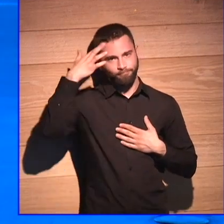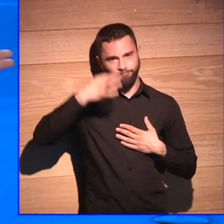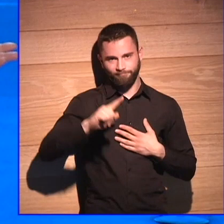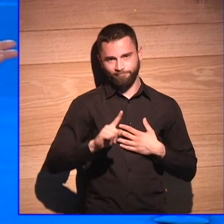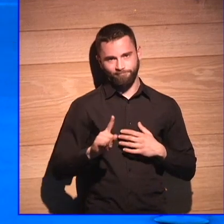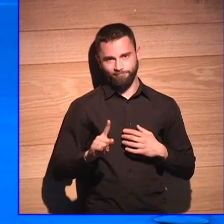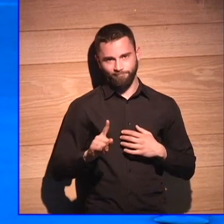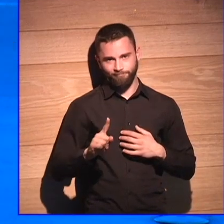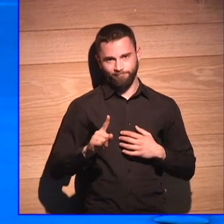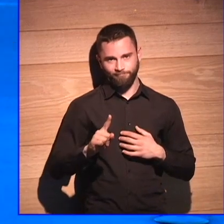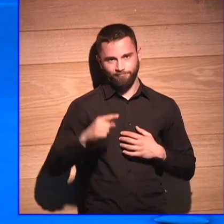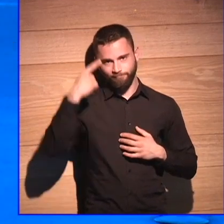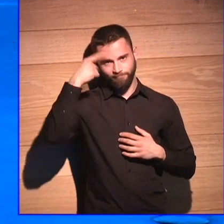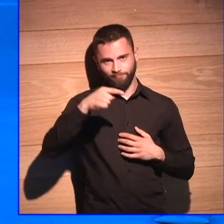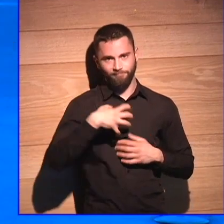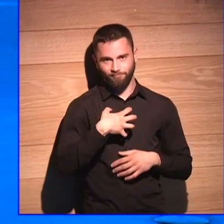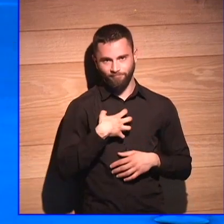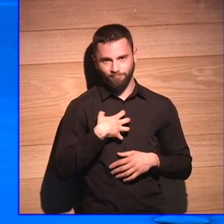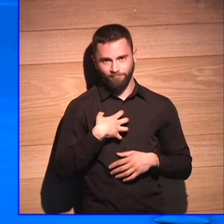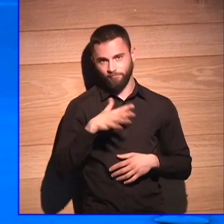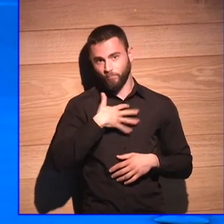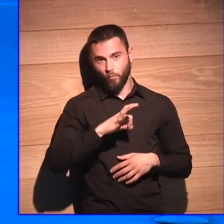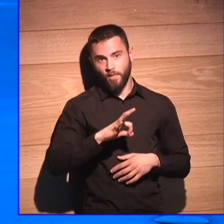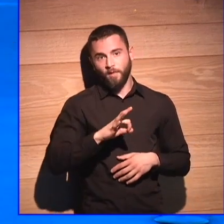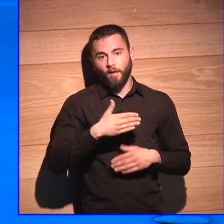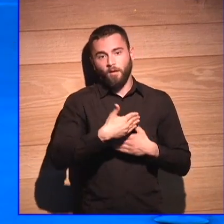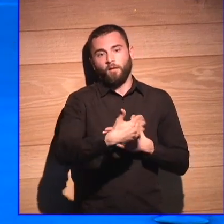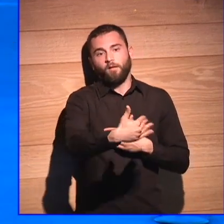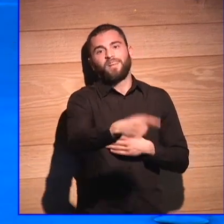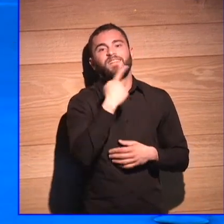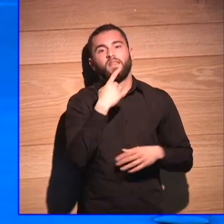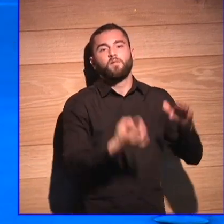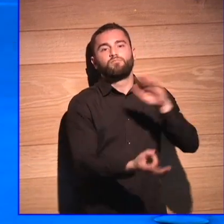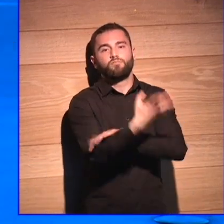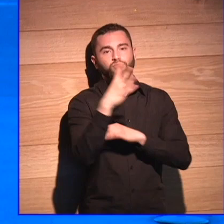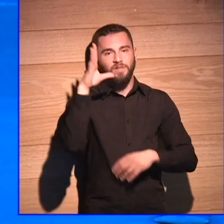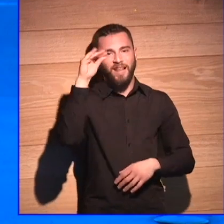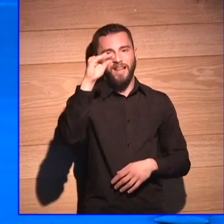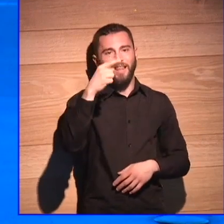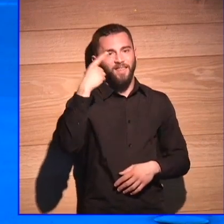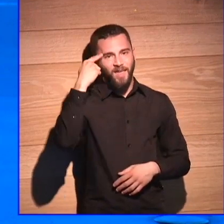vaya a ser consciente. Hay gente que dice que sí, que desarrollarán una conciencia. Yo no lo veo posible, sinceramente.